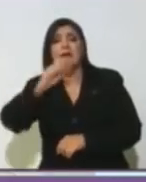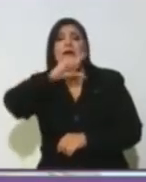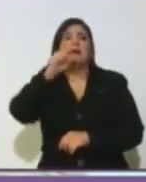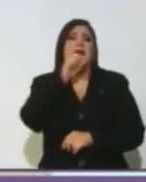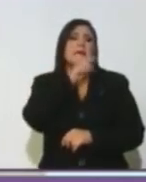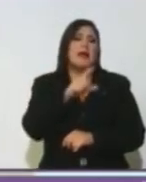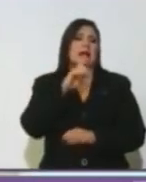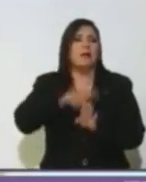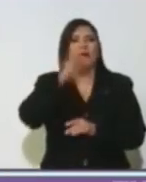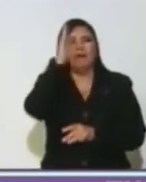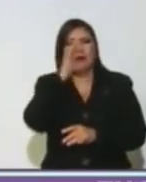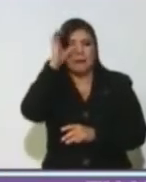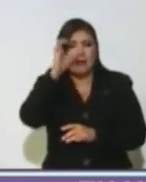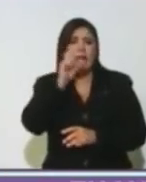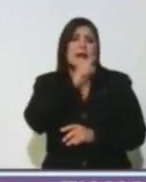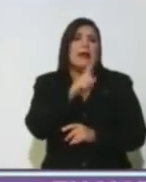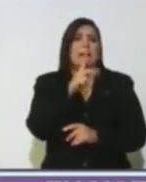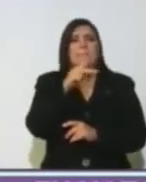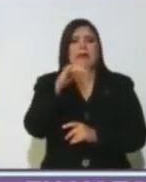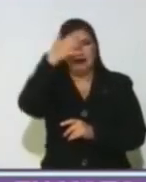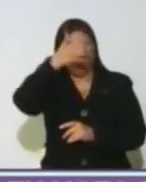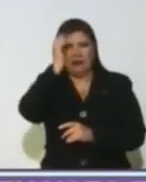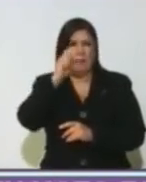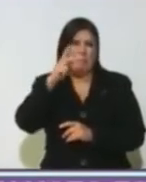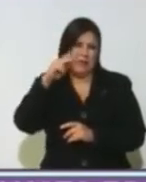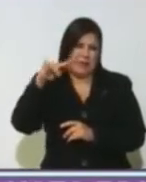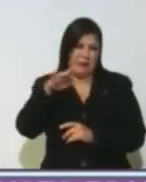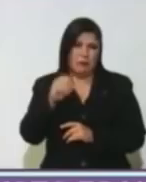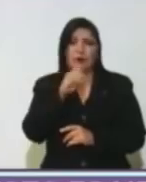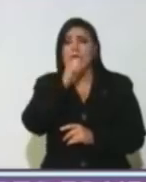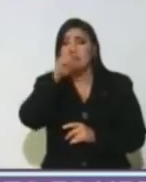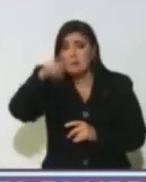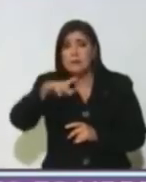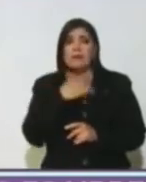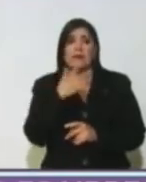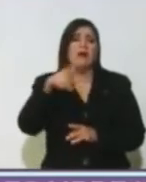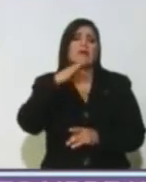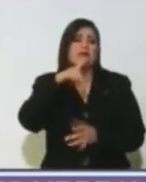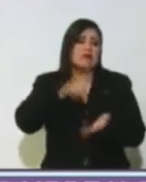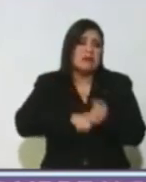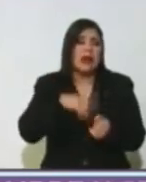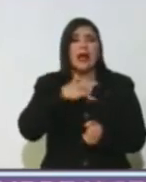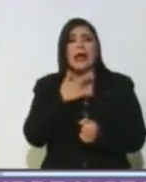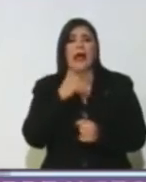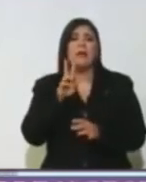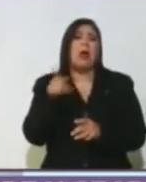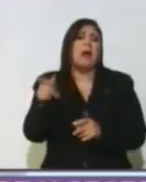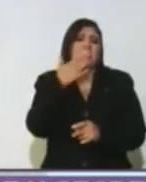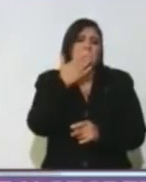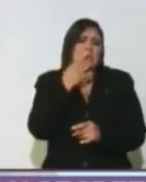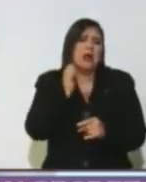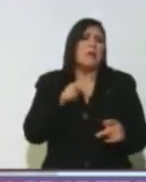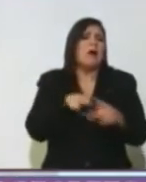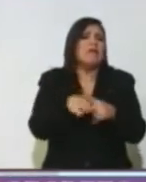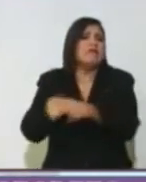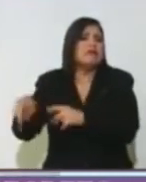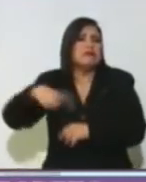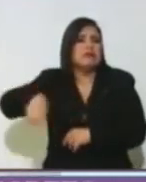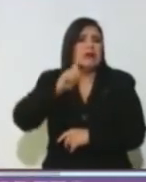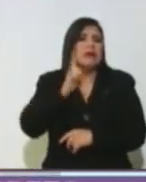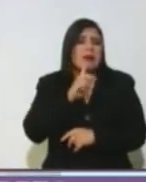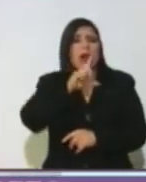arriola está unido a los que han corrompido y violentado a méjico los que justifican los feminicidios los que nos quitan los